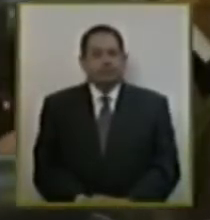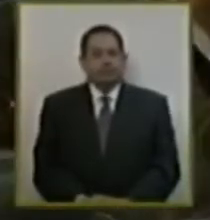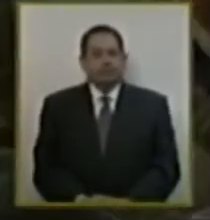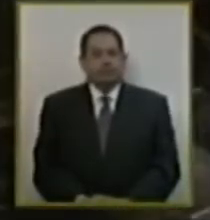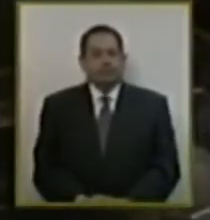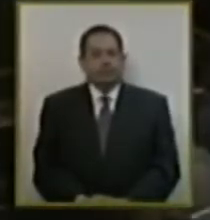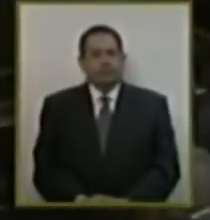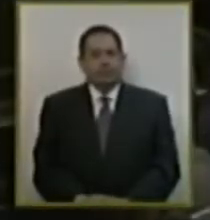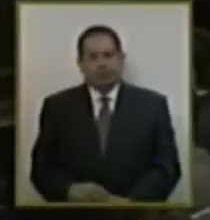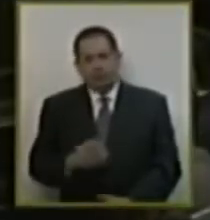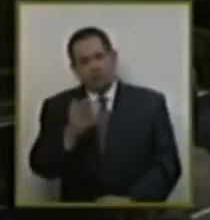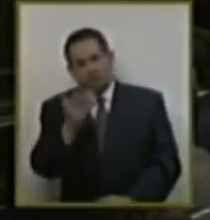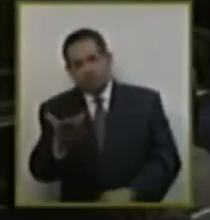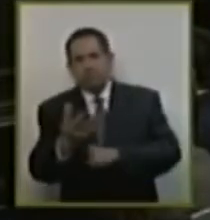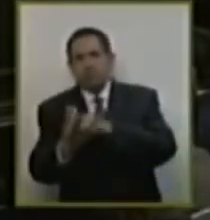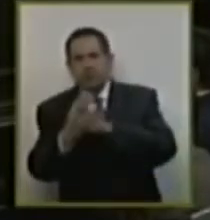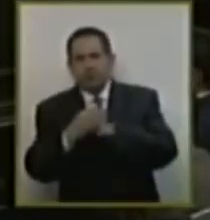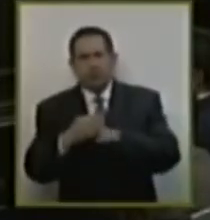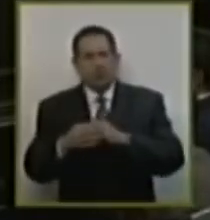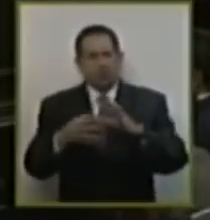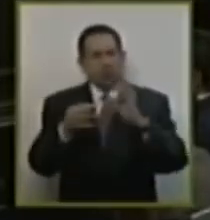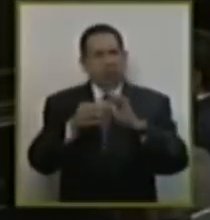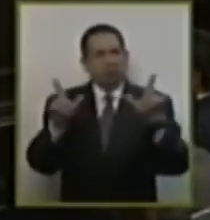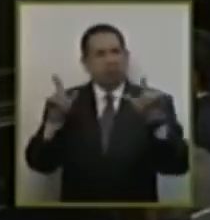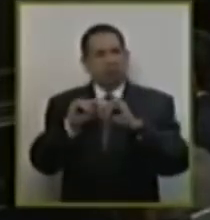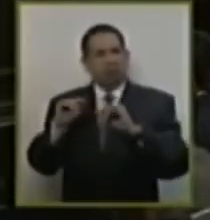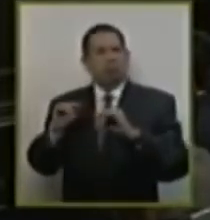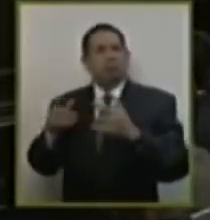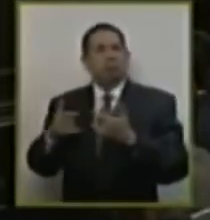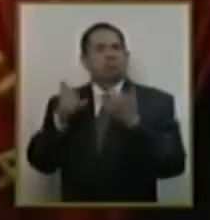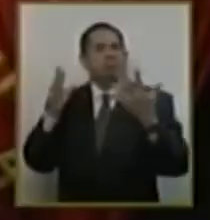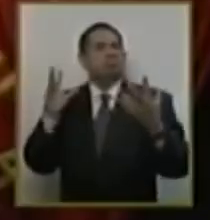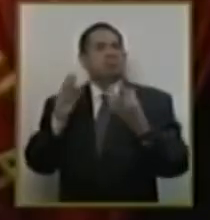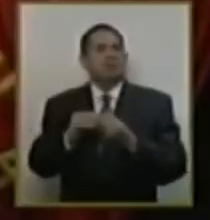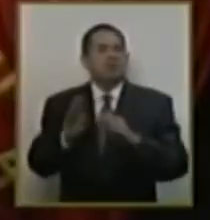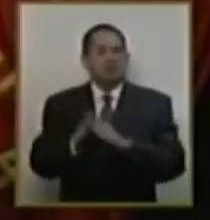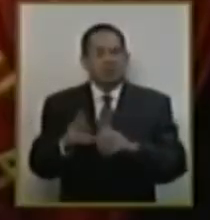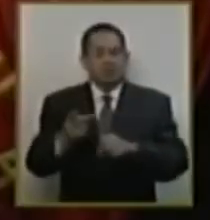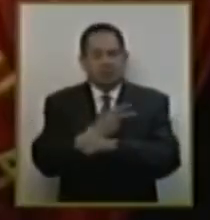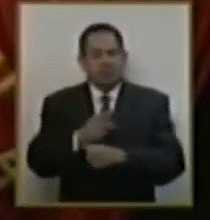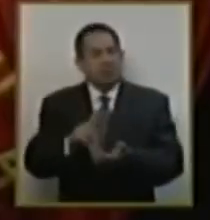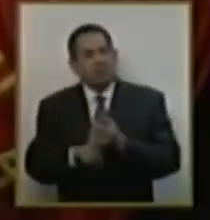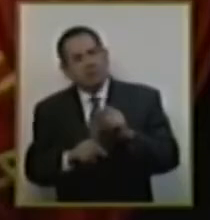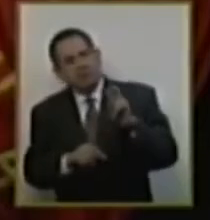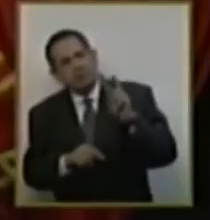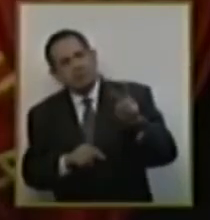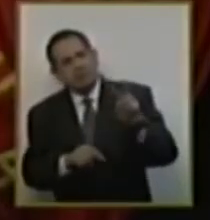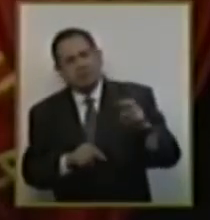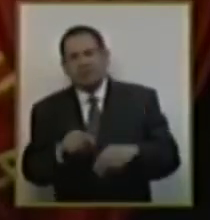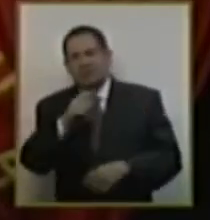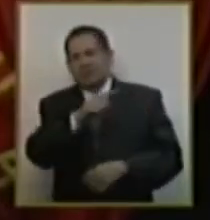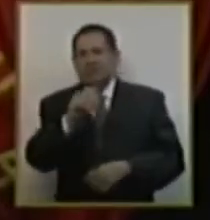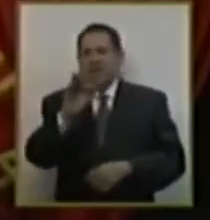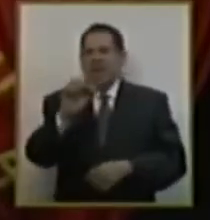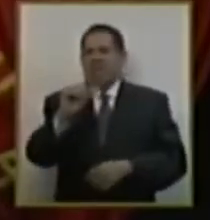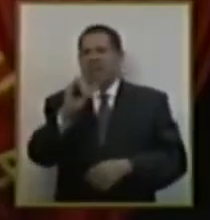Permítame formular aquí un resumido recuento de algunas de las patas que le han ido saliendo al fascismo de